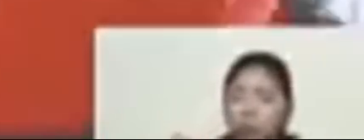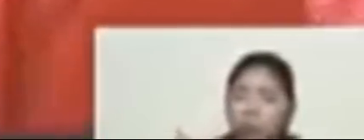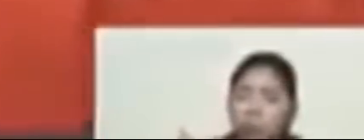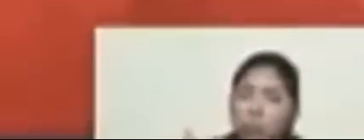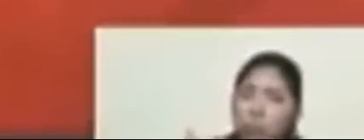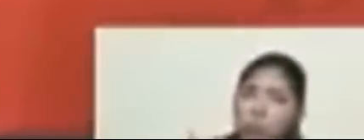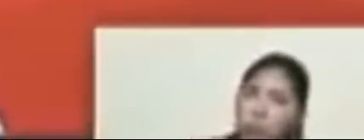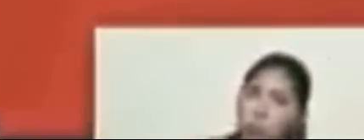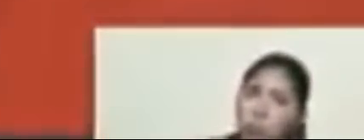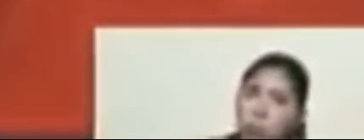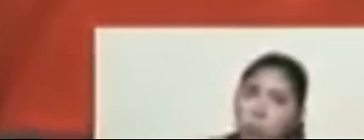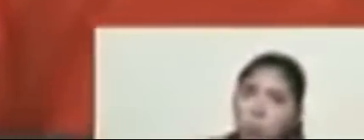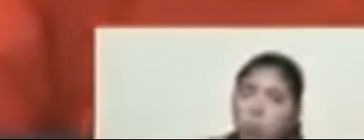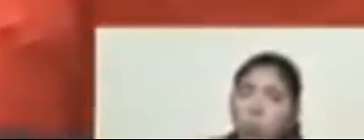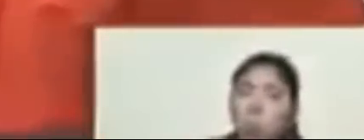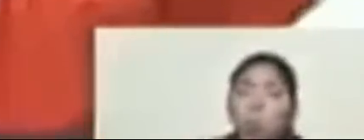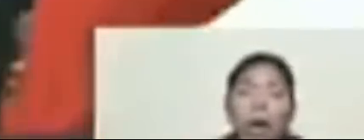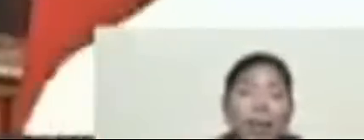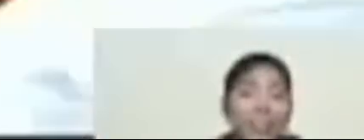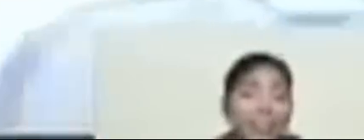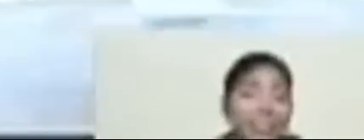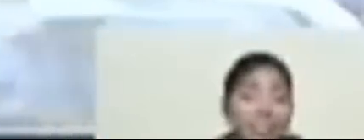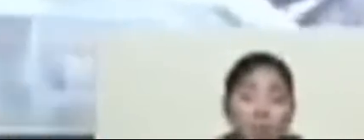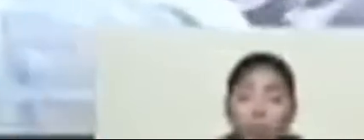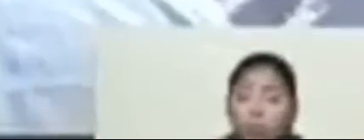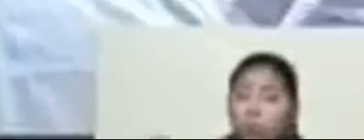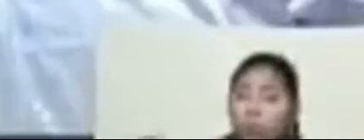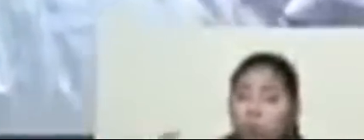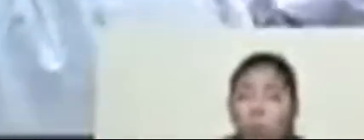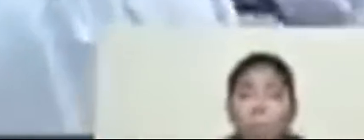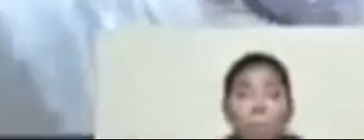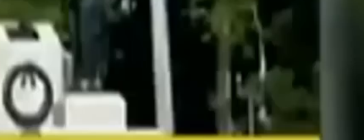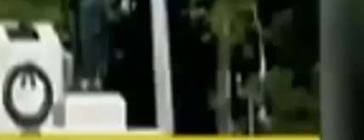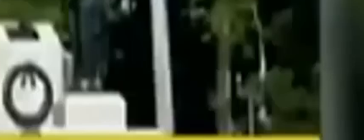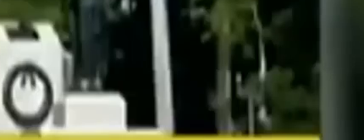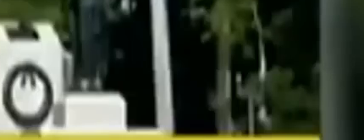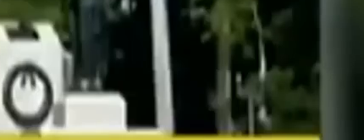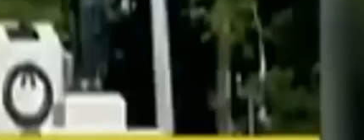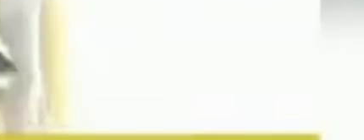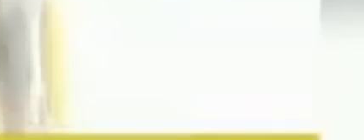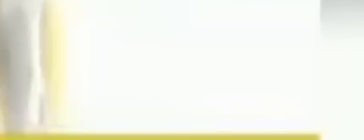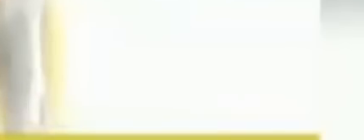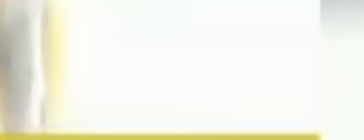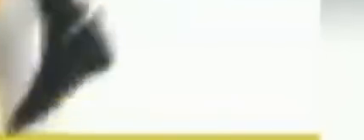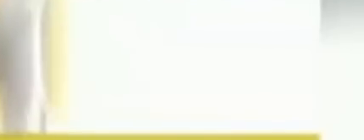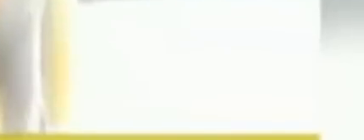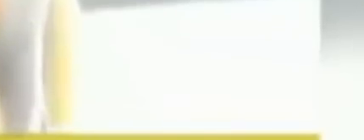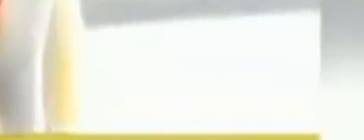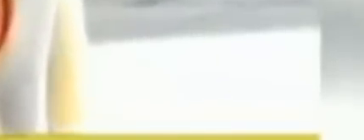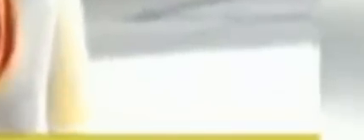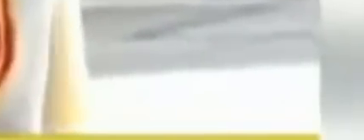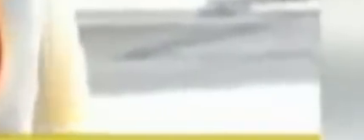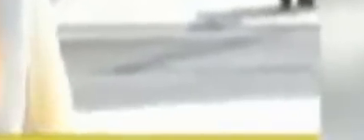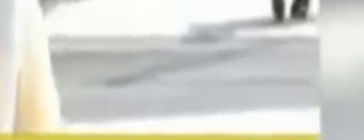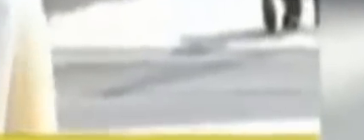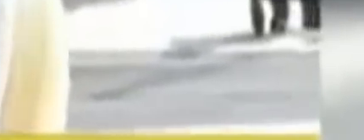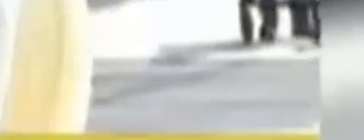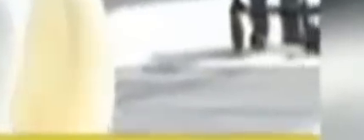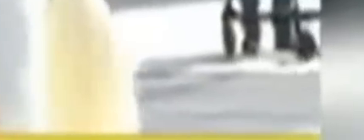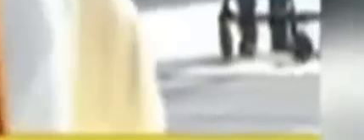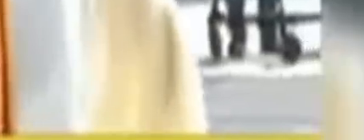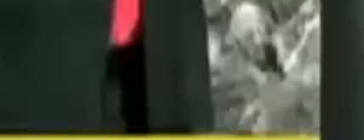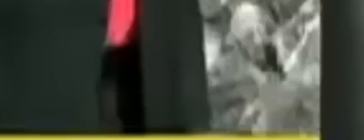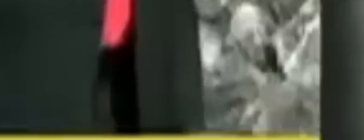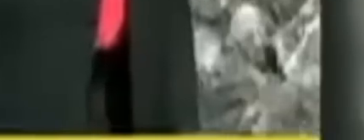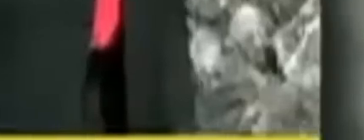El dictador venezolano Nicolás Maduro quien muy preocupado señores se encuentra ha denunciado también esto a nivel nacional e internacional porque la